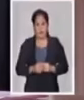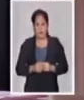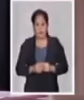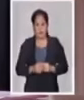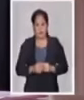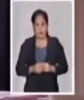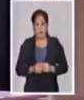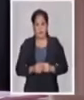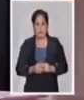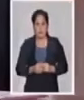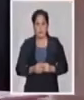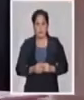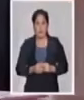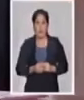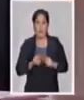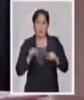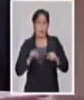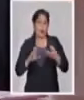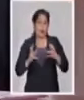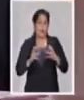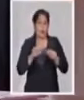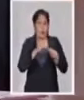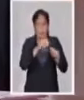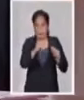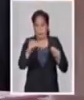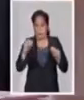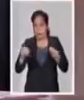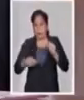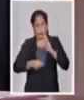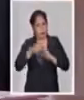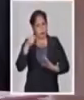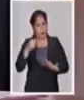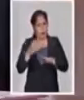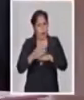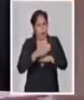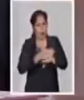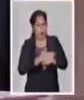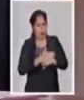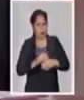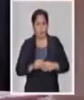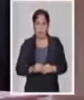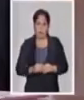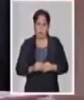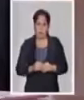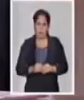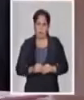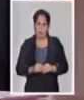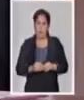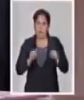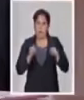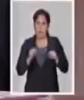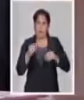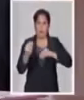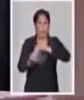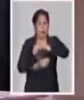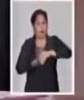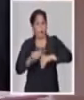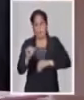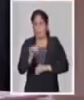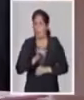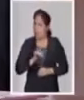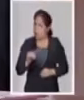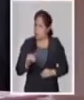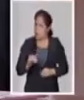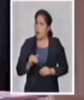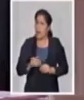estado preguntando, por una política de distribución establecida en el tiempo, que ha tenido variaciones también, ha